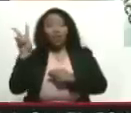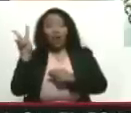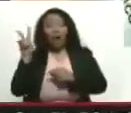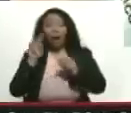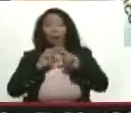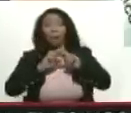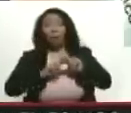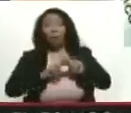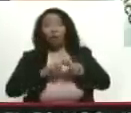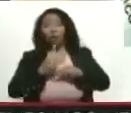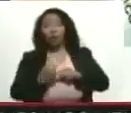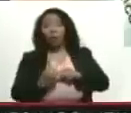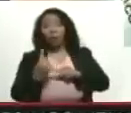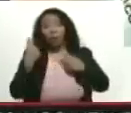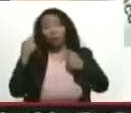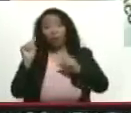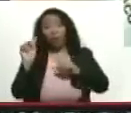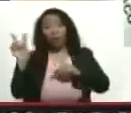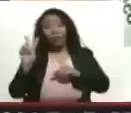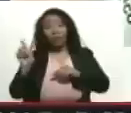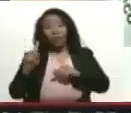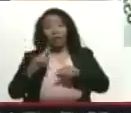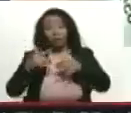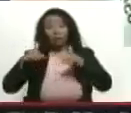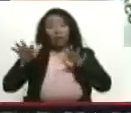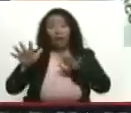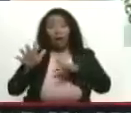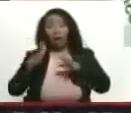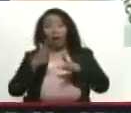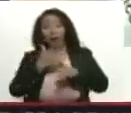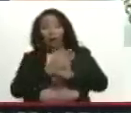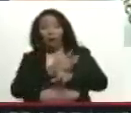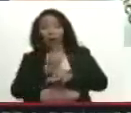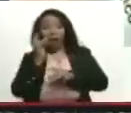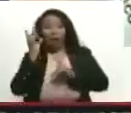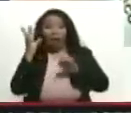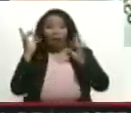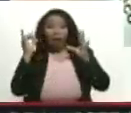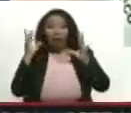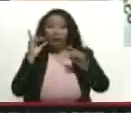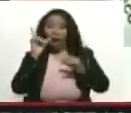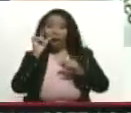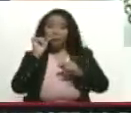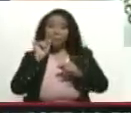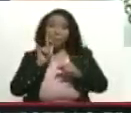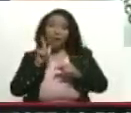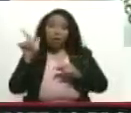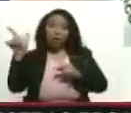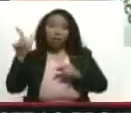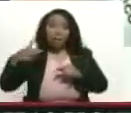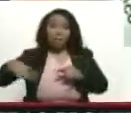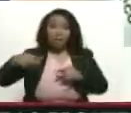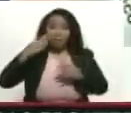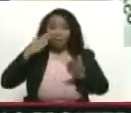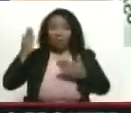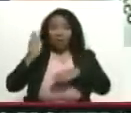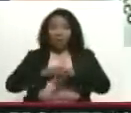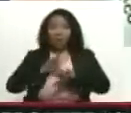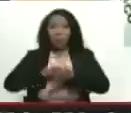medio de esa presunta jugarreta de chico malo en una plaza, vean lo que pasó